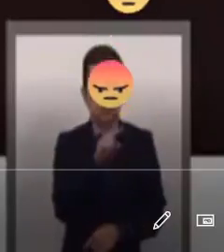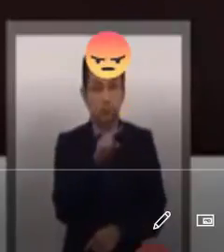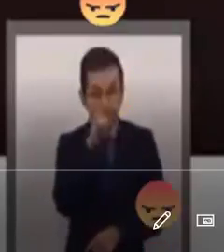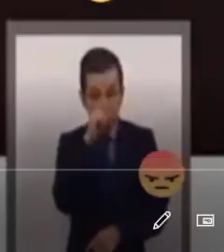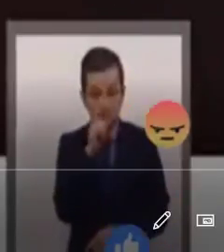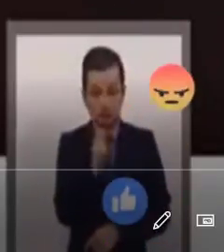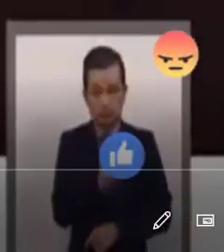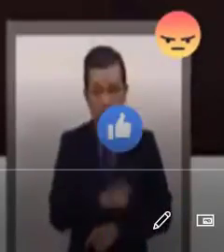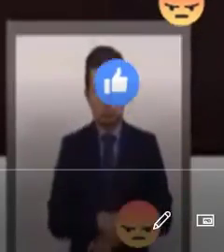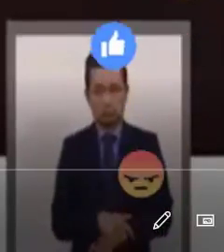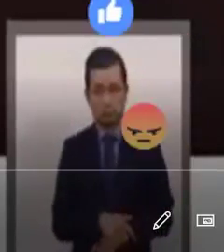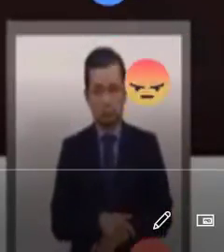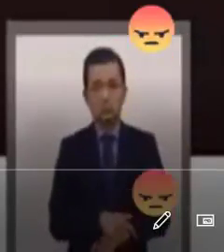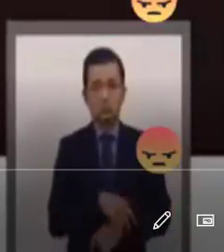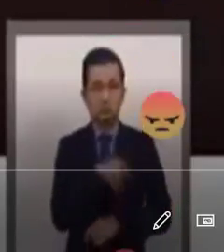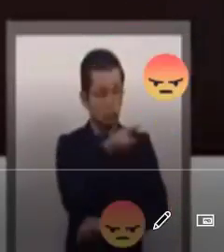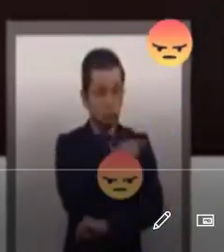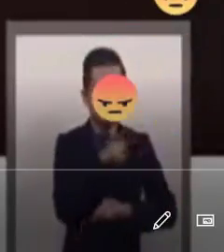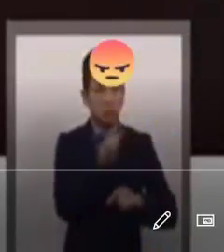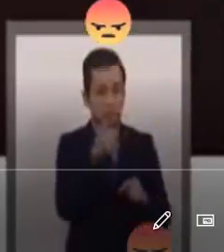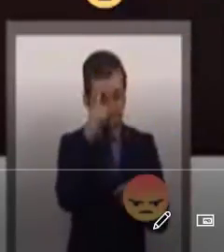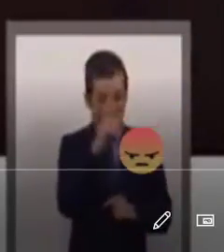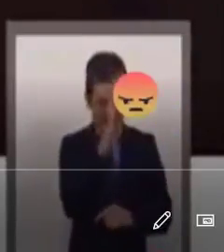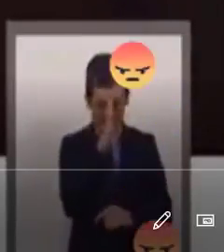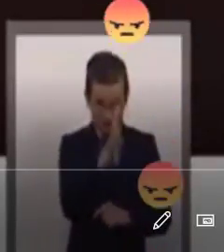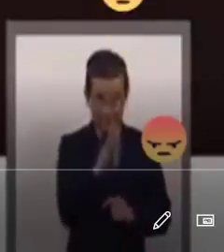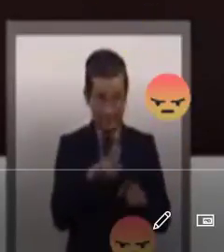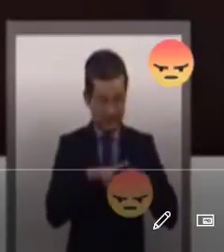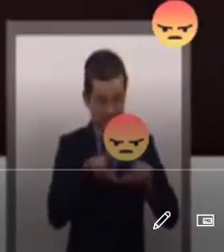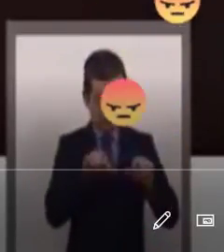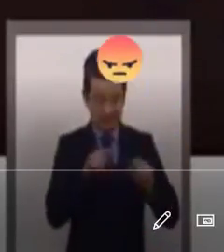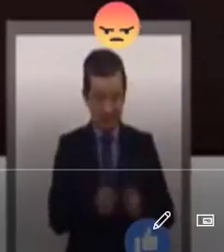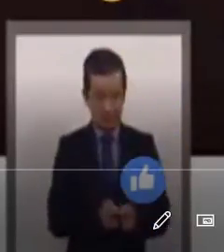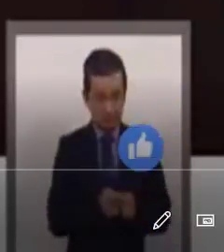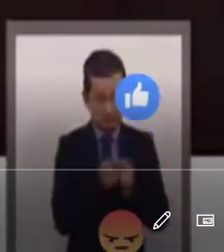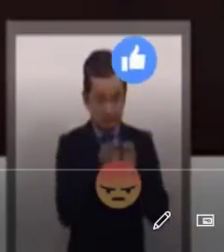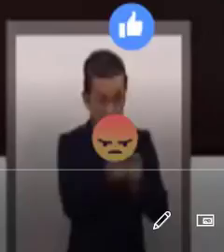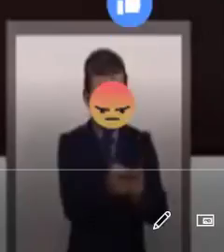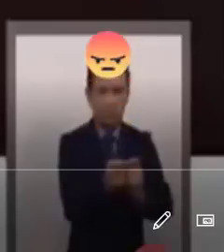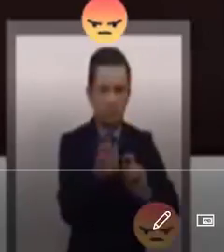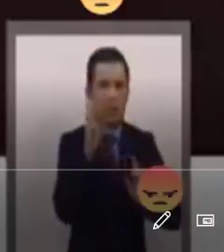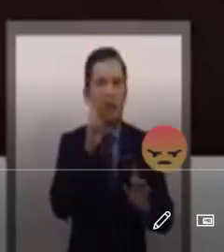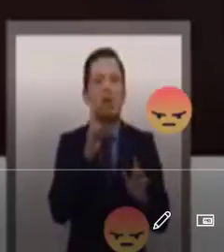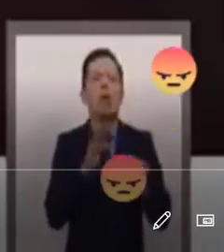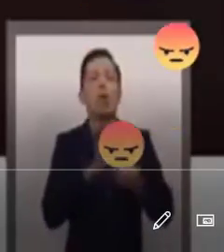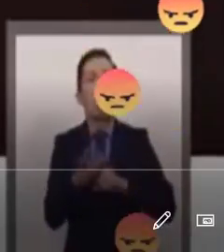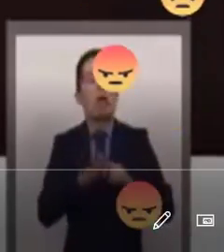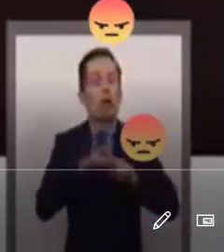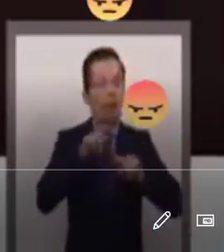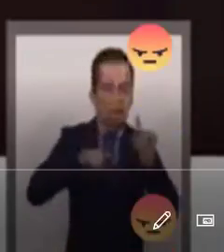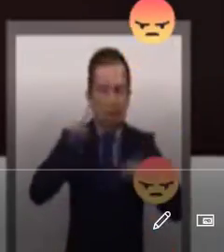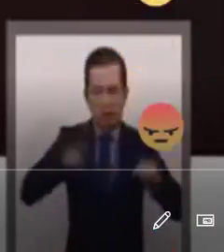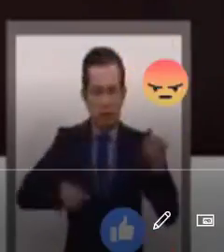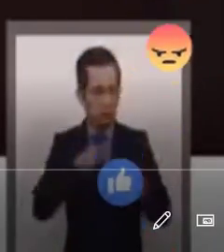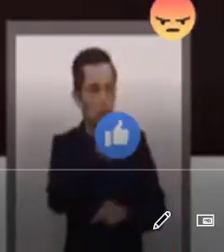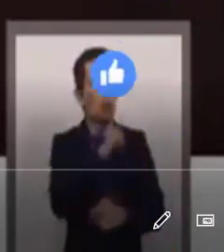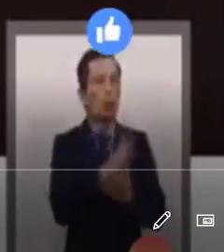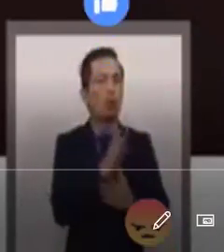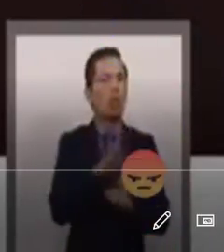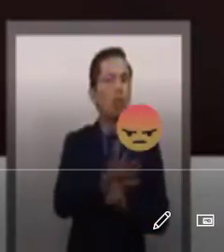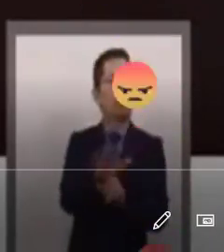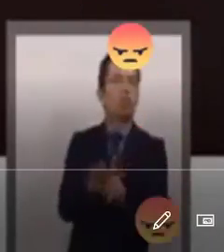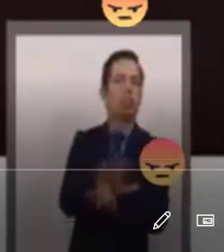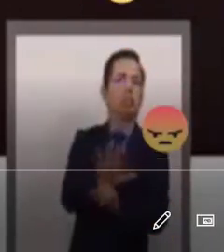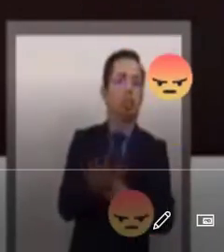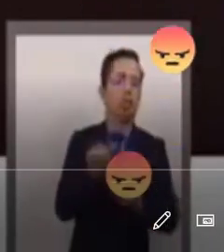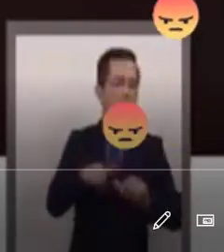que de su propia mano, para no caer en el juego de estadísticas que aquí vamos a ver dime y direte, y lo único que ha hecho es marear al auditorio,